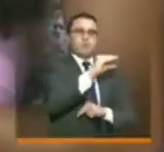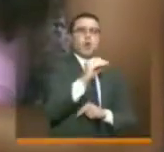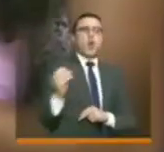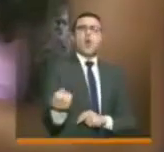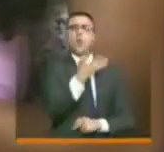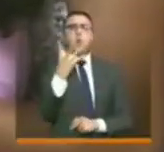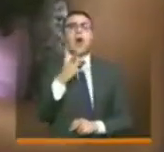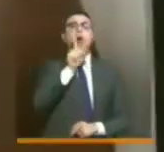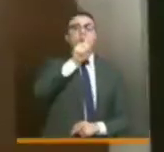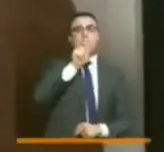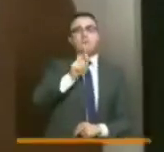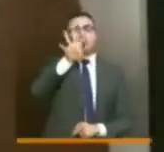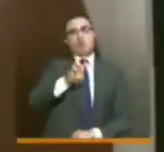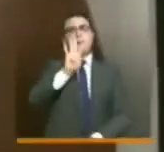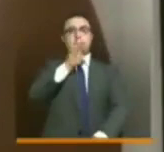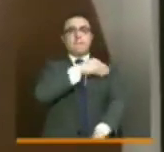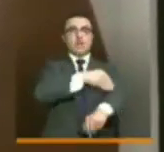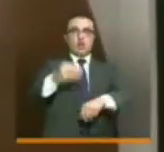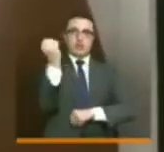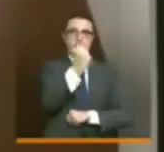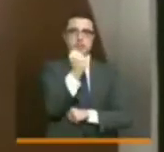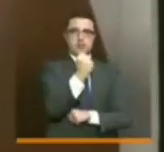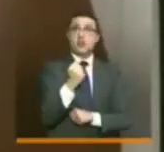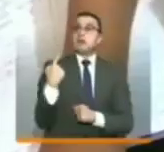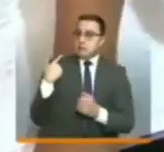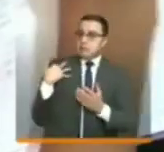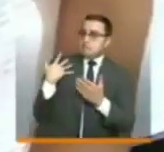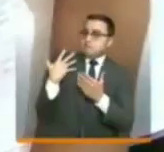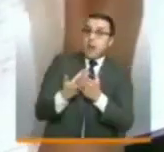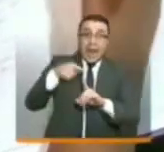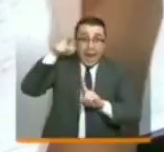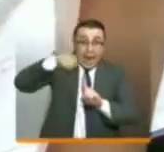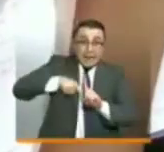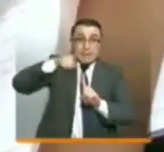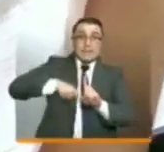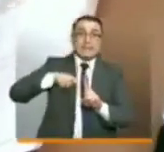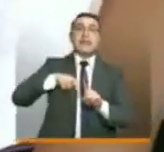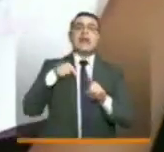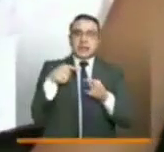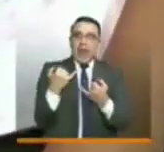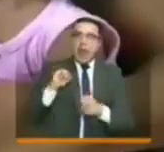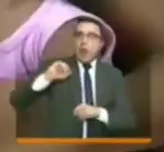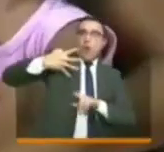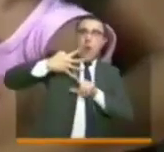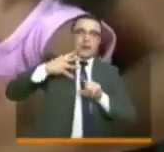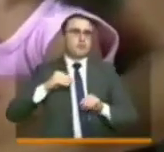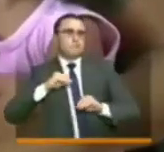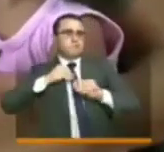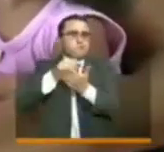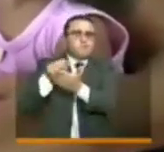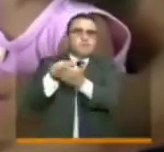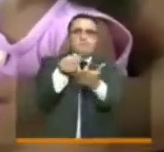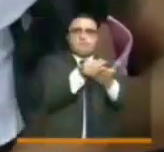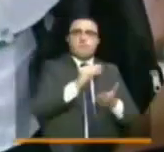de 1.9 billones de pesos. Durante este mes se ha estado dispersando el 4º giro a las